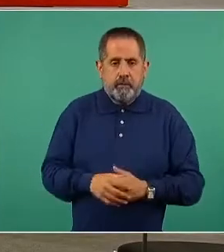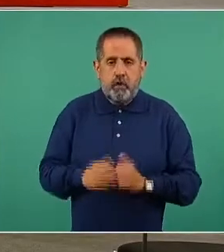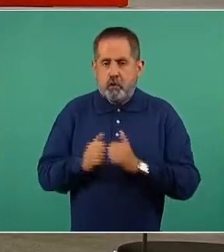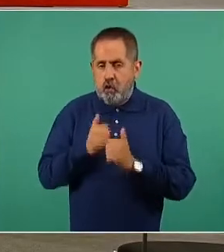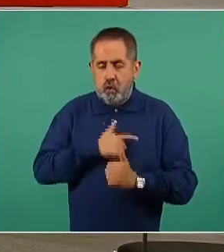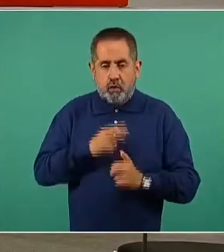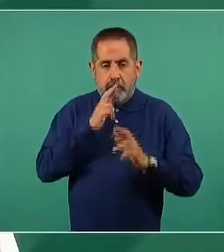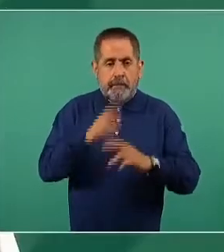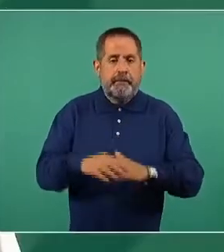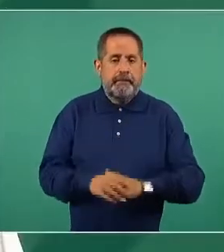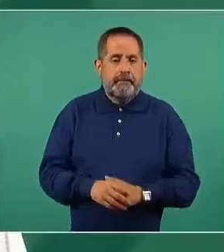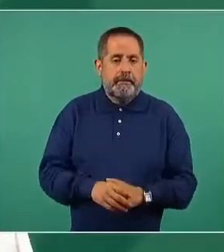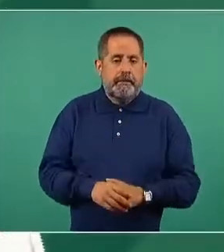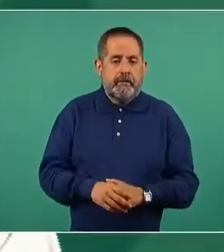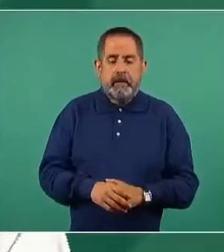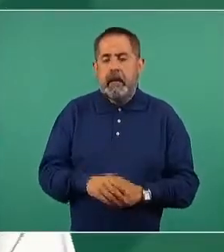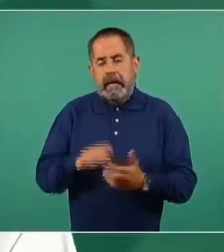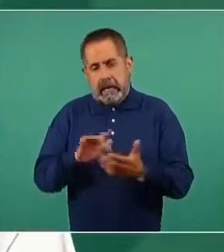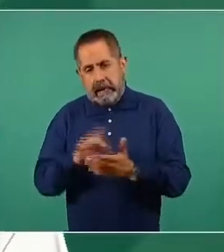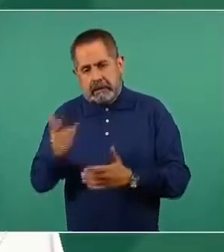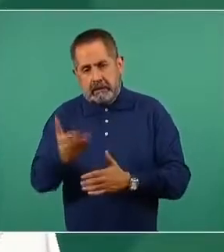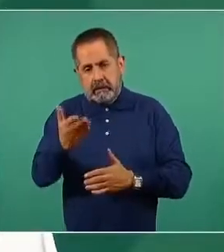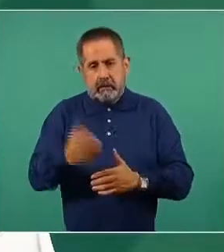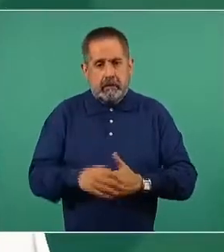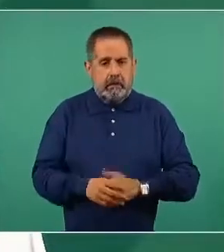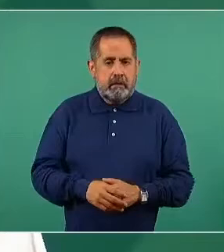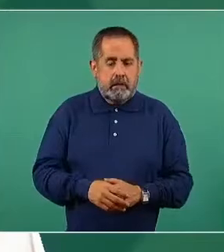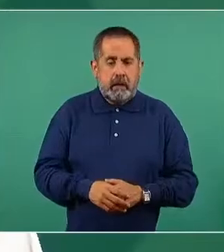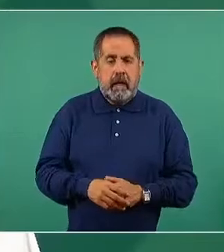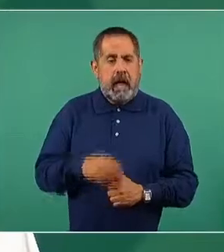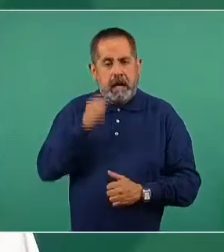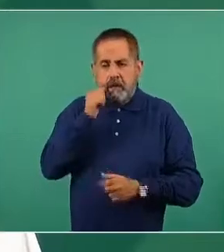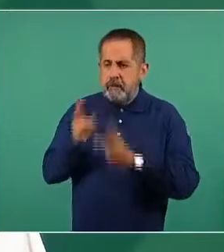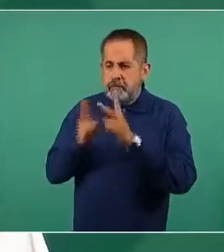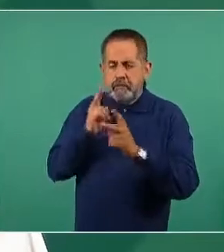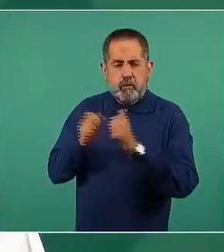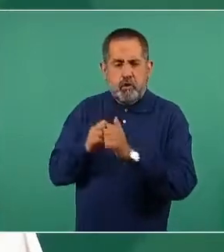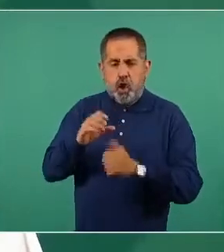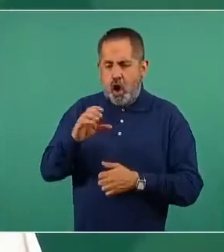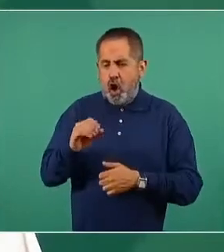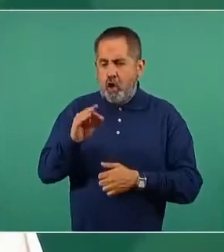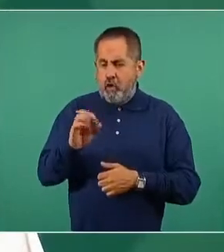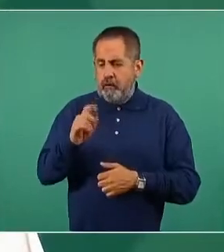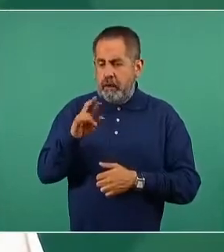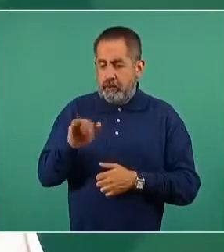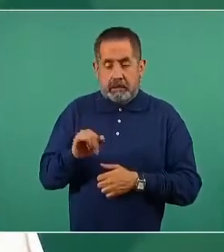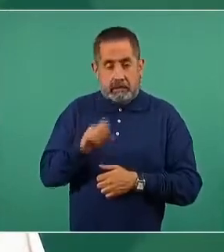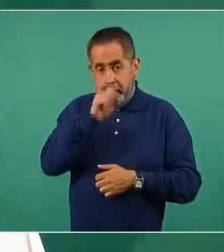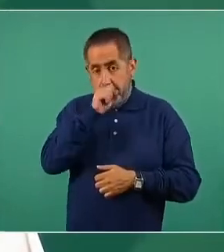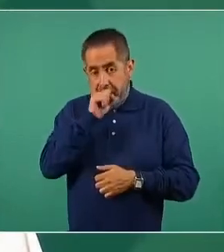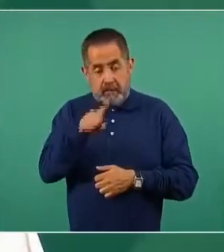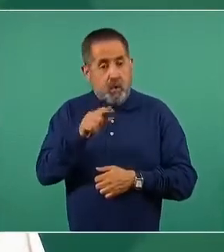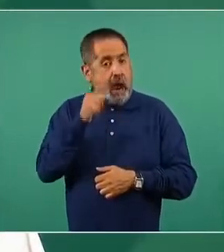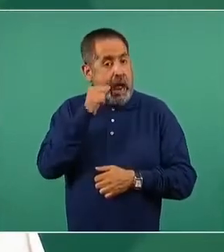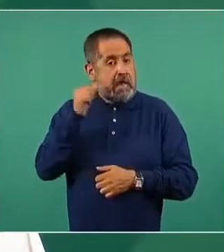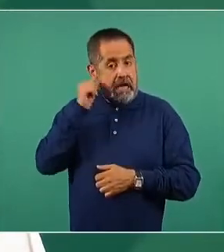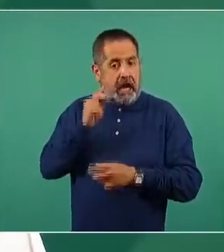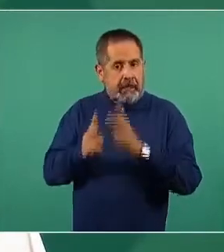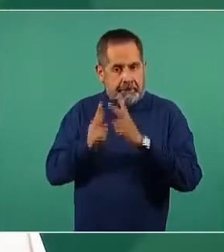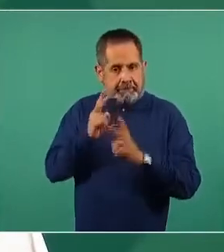gusto. Gracias, Penilei. Conversamos con COFEPRIS, aquí quiero retomar sobre lo que decíamos